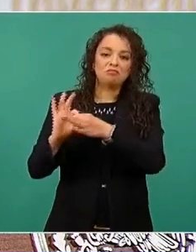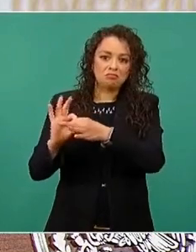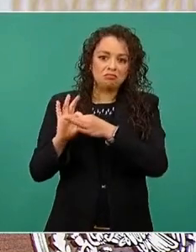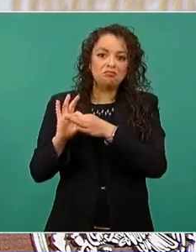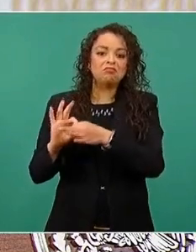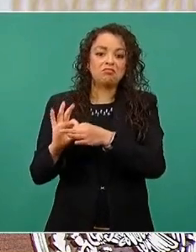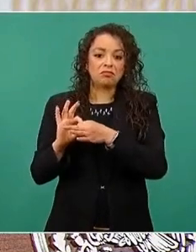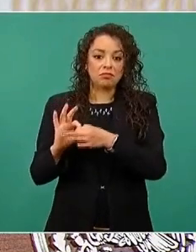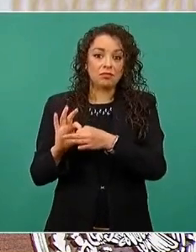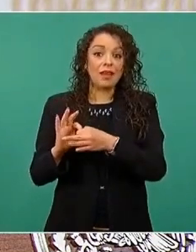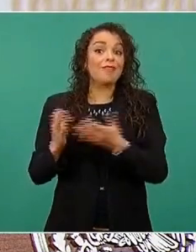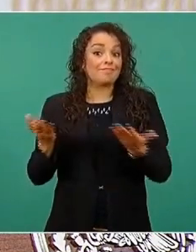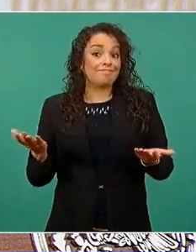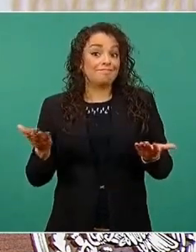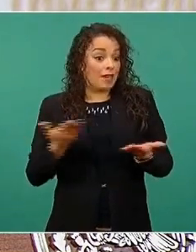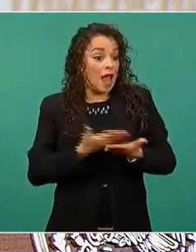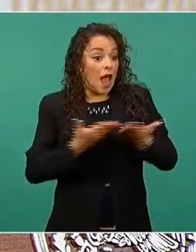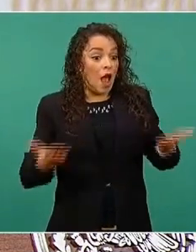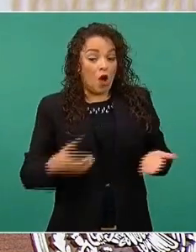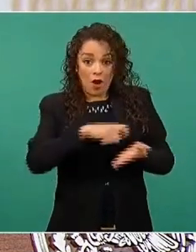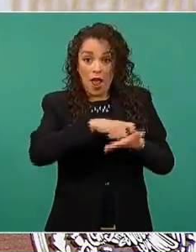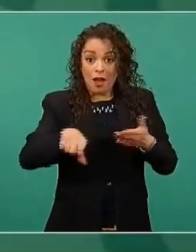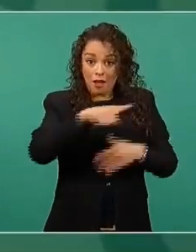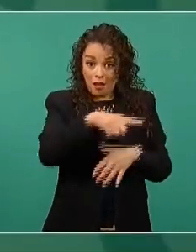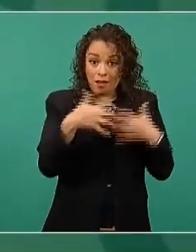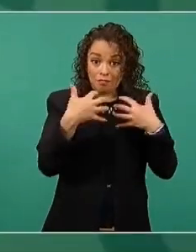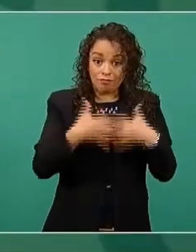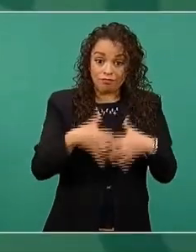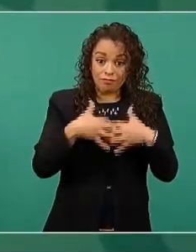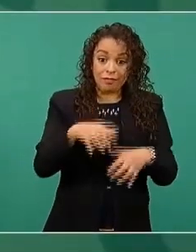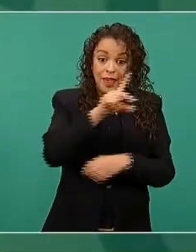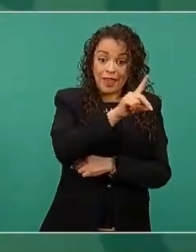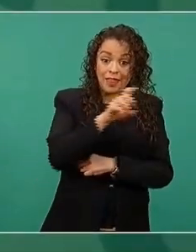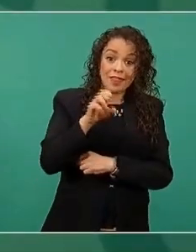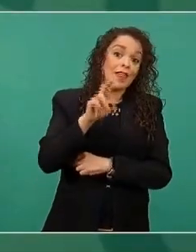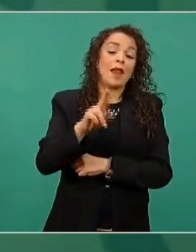ahora que se compró la refinería Deer Park,